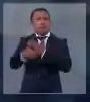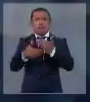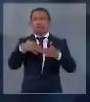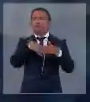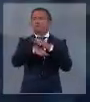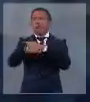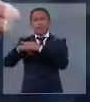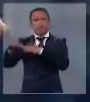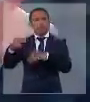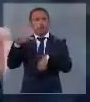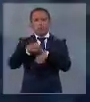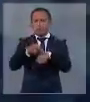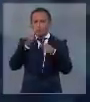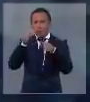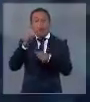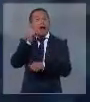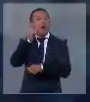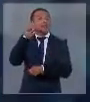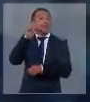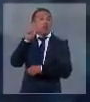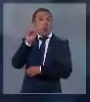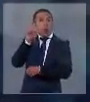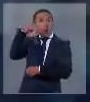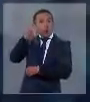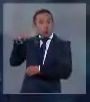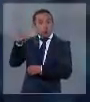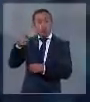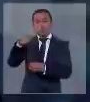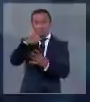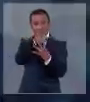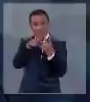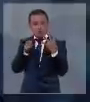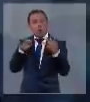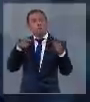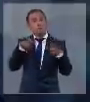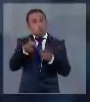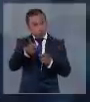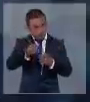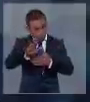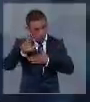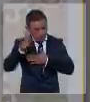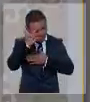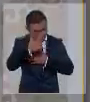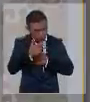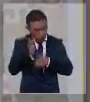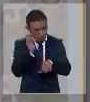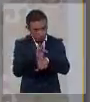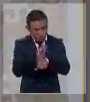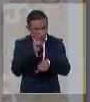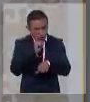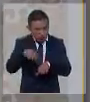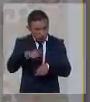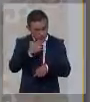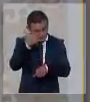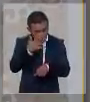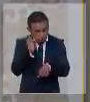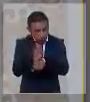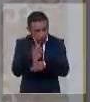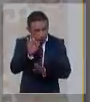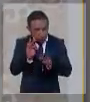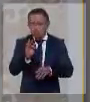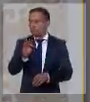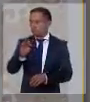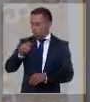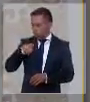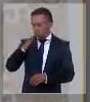todos ustedes, por cierto, si se comprometían a garantizarlo. ¿Qué me dice? Nos comprometemos, evidentemente, y creo que aquí hay el